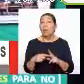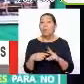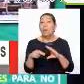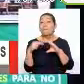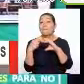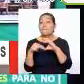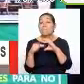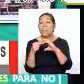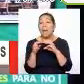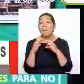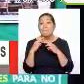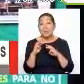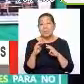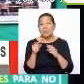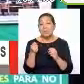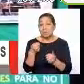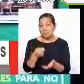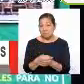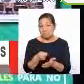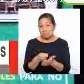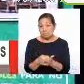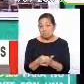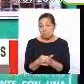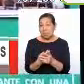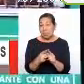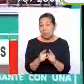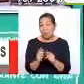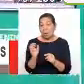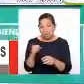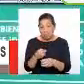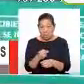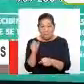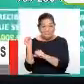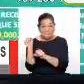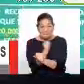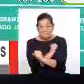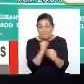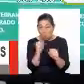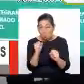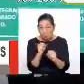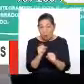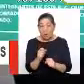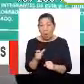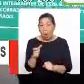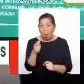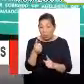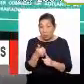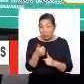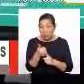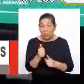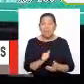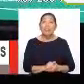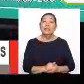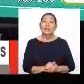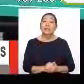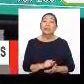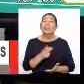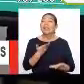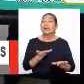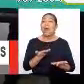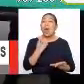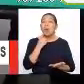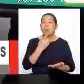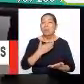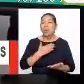los videos y los mensajes y le mandaban mensajes con una granada de guerra. el propietario de un restaurante